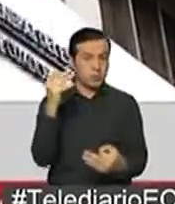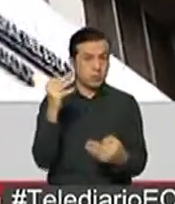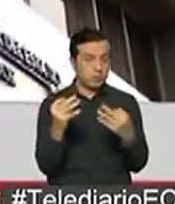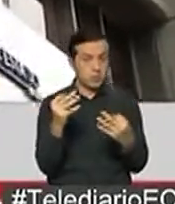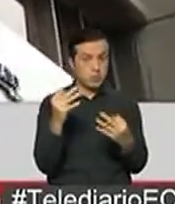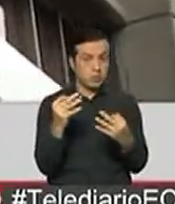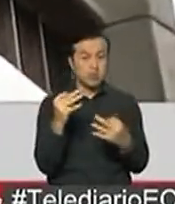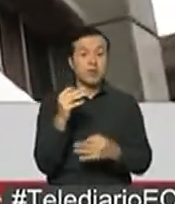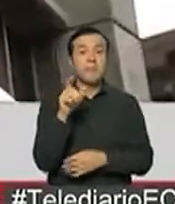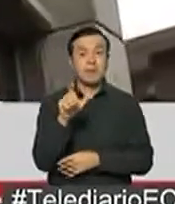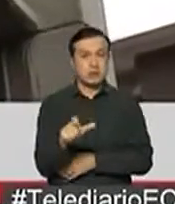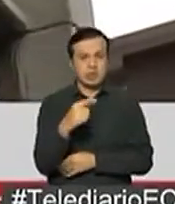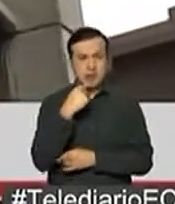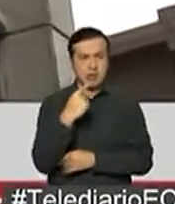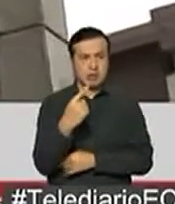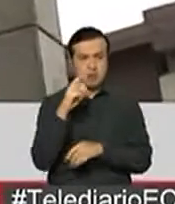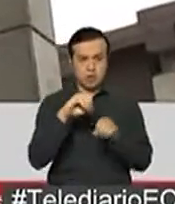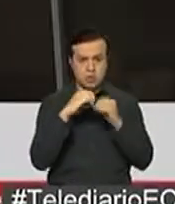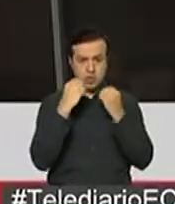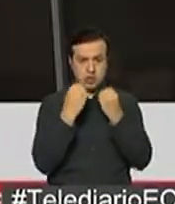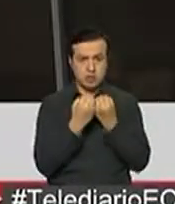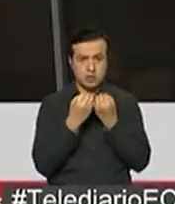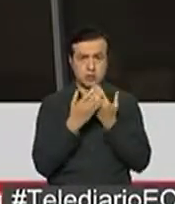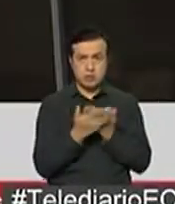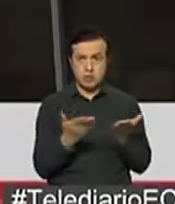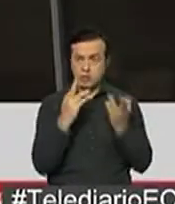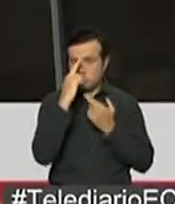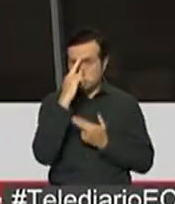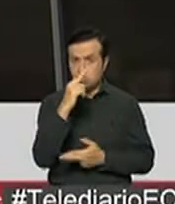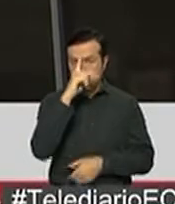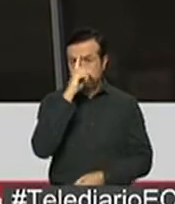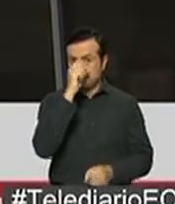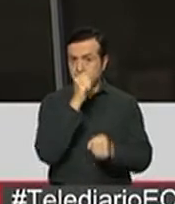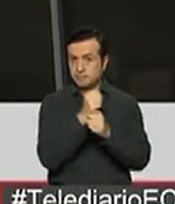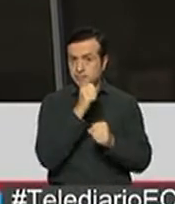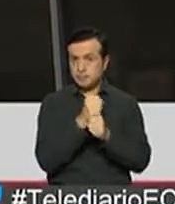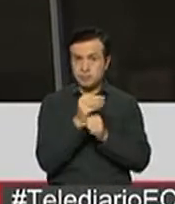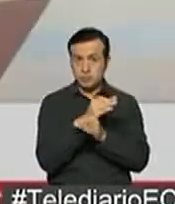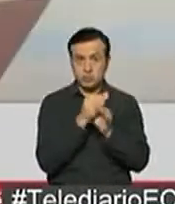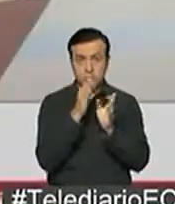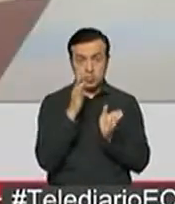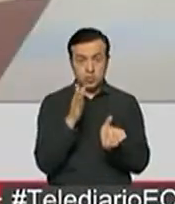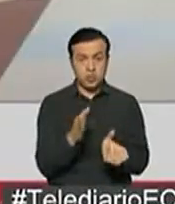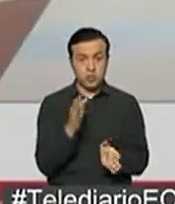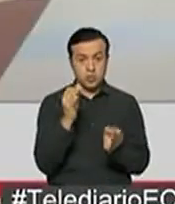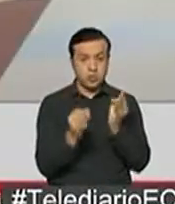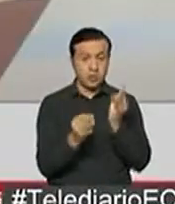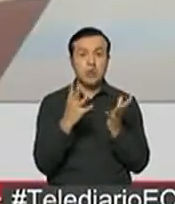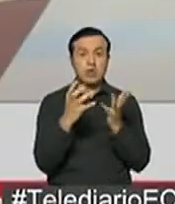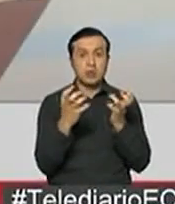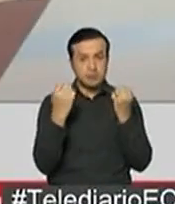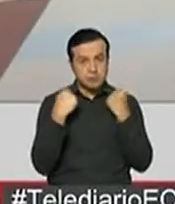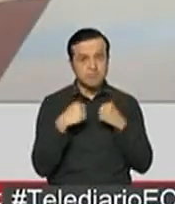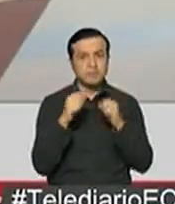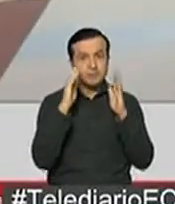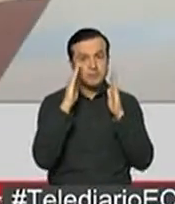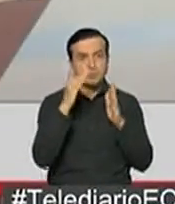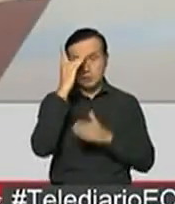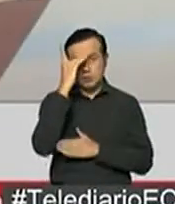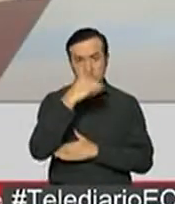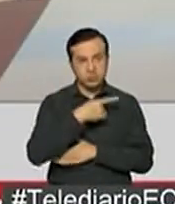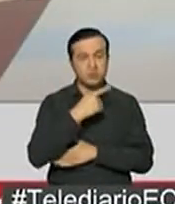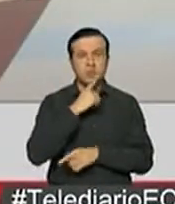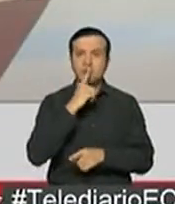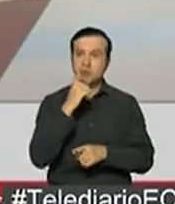según jose de lagasca desde el organismo que preside mantienen el respeto al trabajo que realiza la función judicial porque queremos llegar a que existan las sentencias